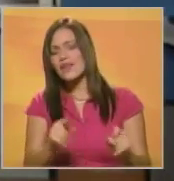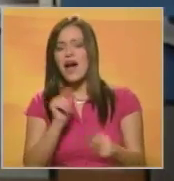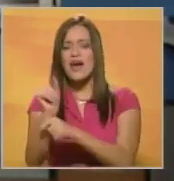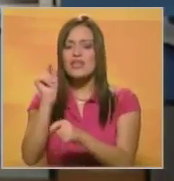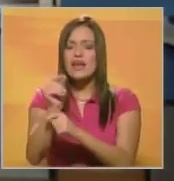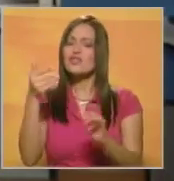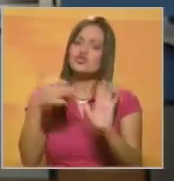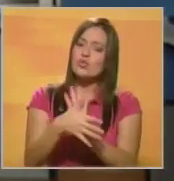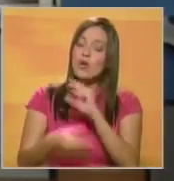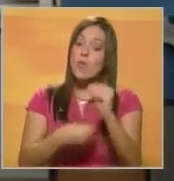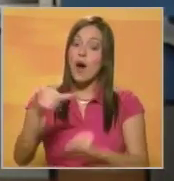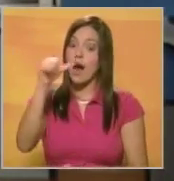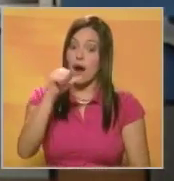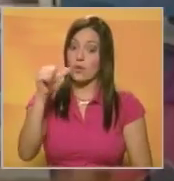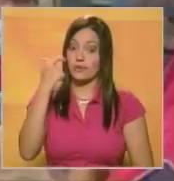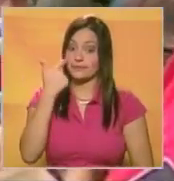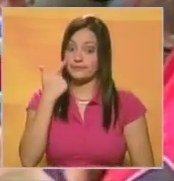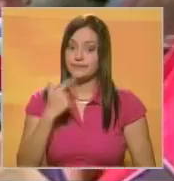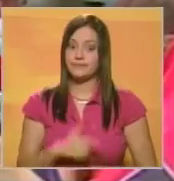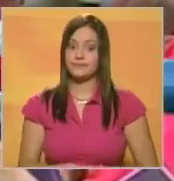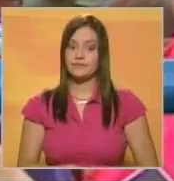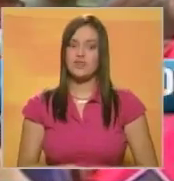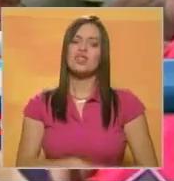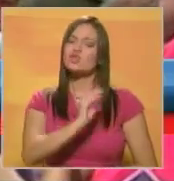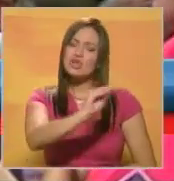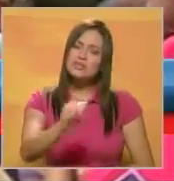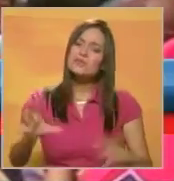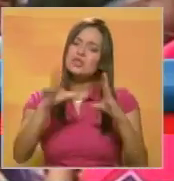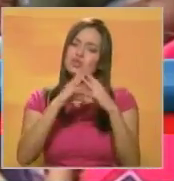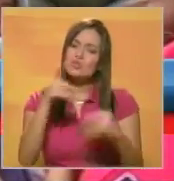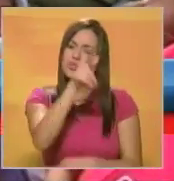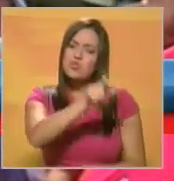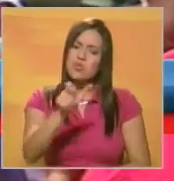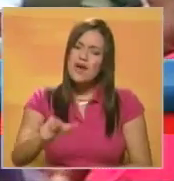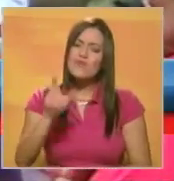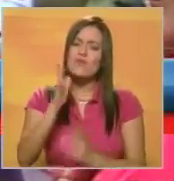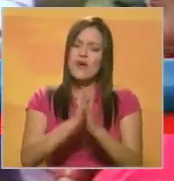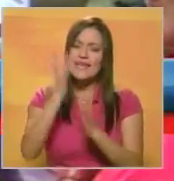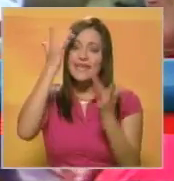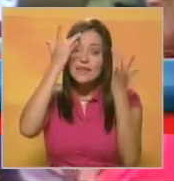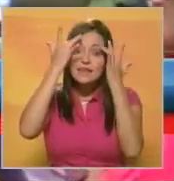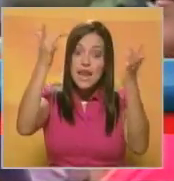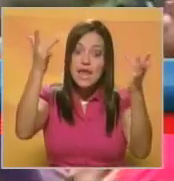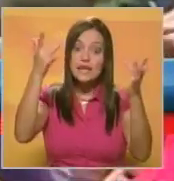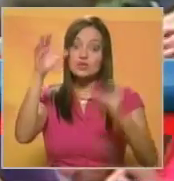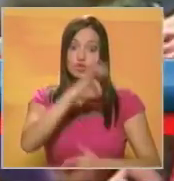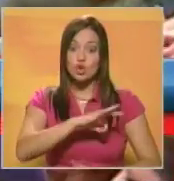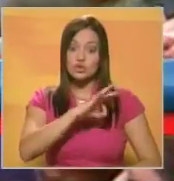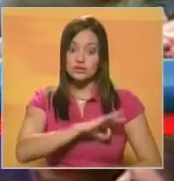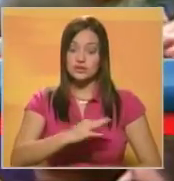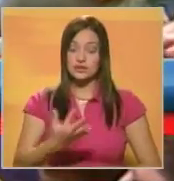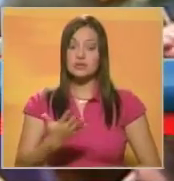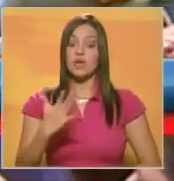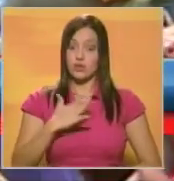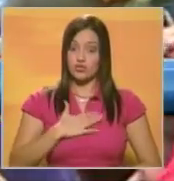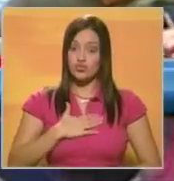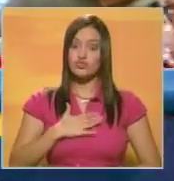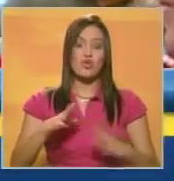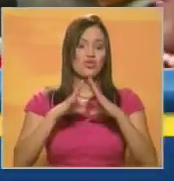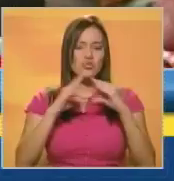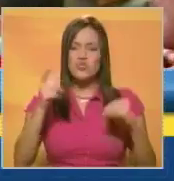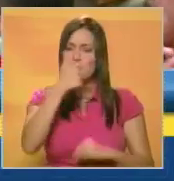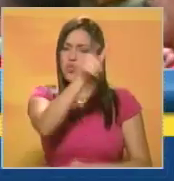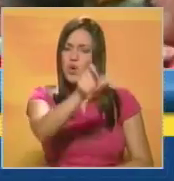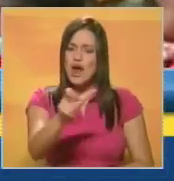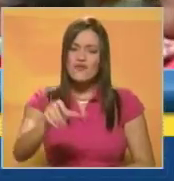en temas claves como el agua. Y hacemos un llamado a todo el pueblo para que hagamos inteligencia social. Somos nosotros, todo el